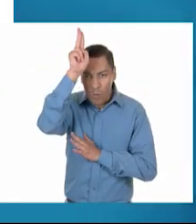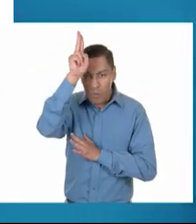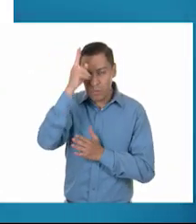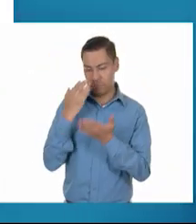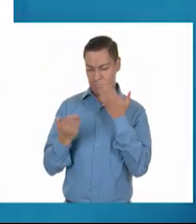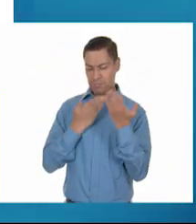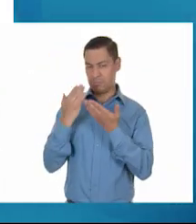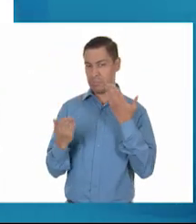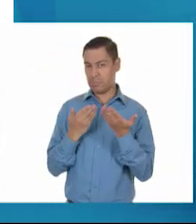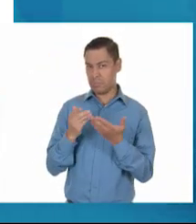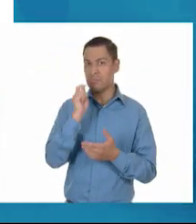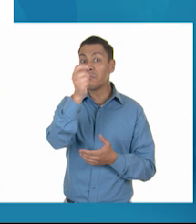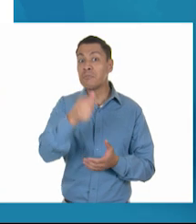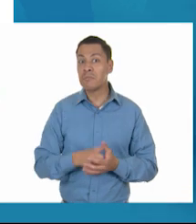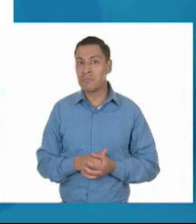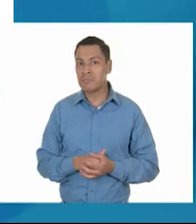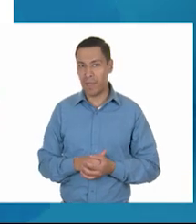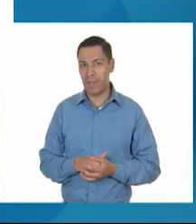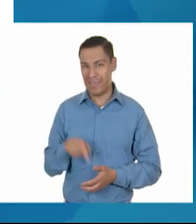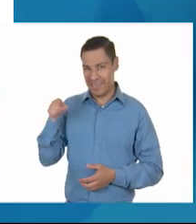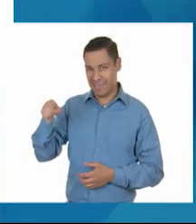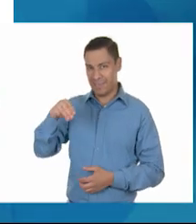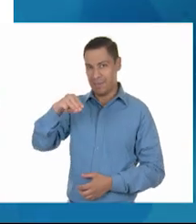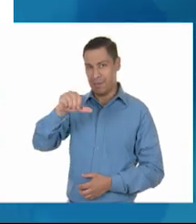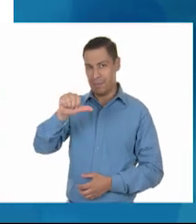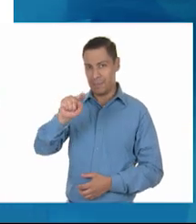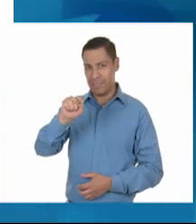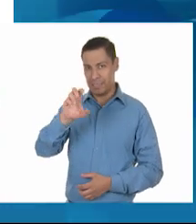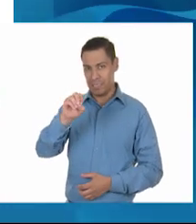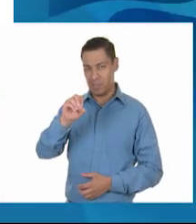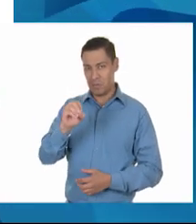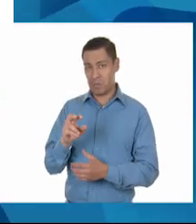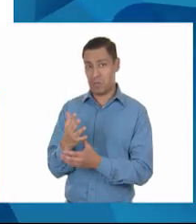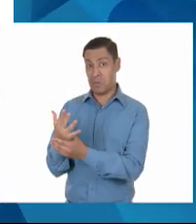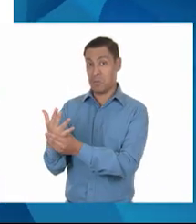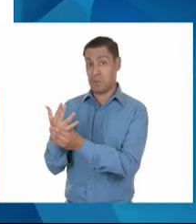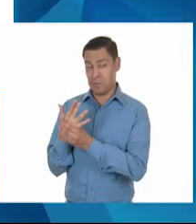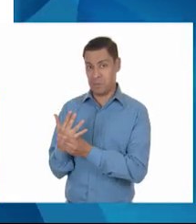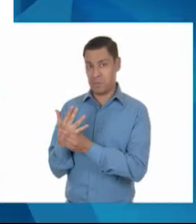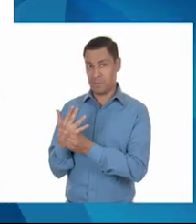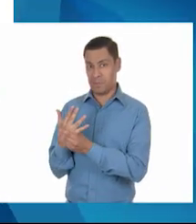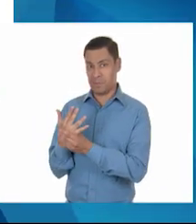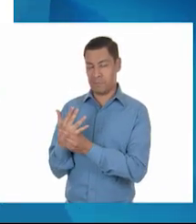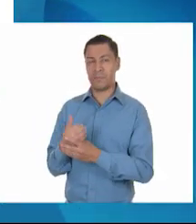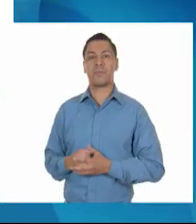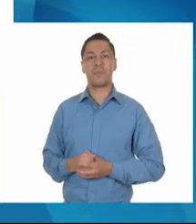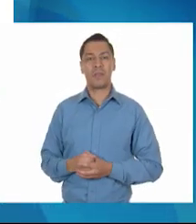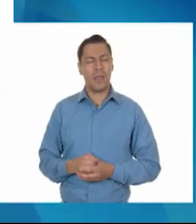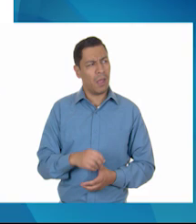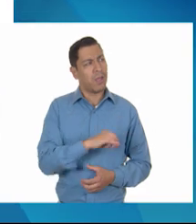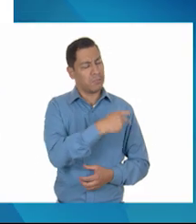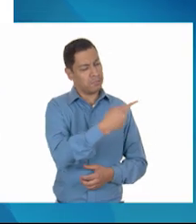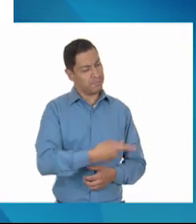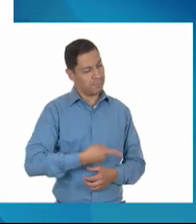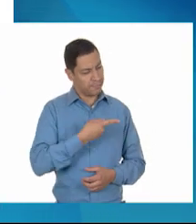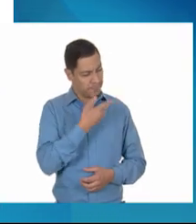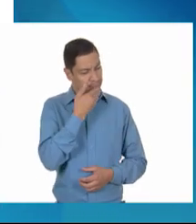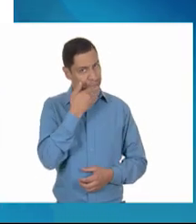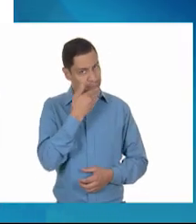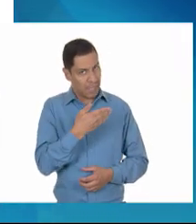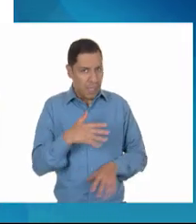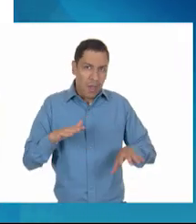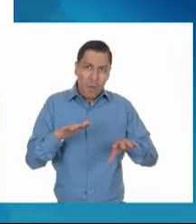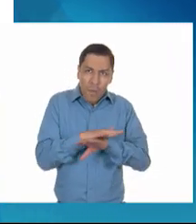Y Mateo Estrella contestó. Muy buena pregunta, Juan Carlos. Les cuento que existen varias maneras de